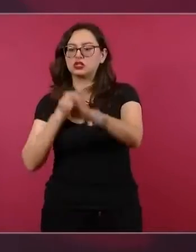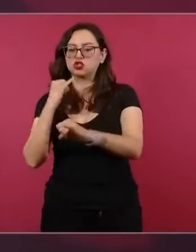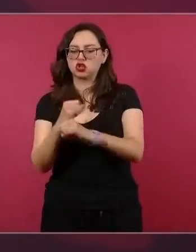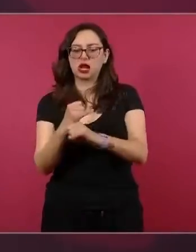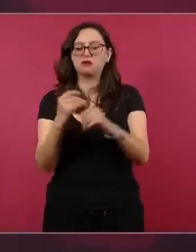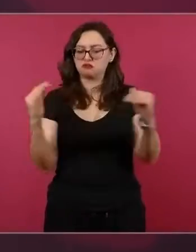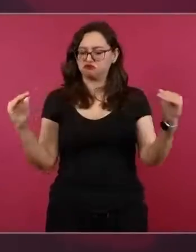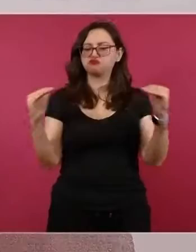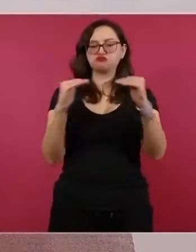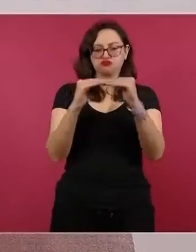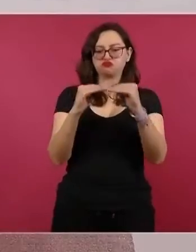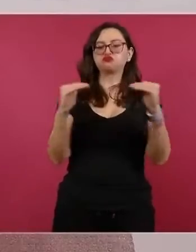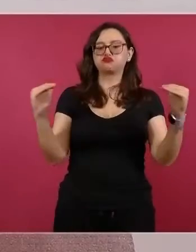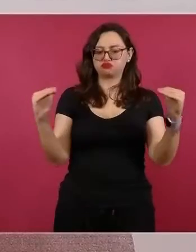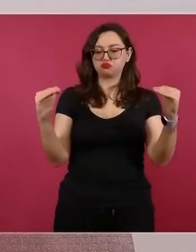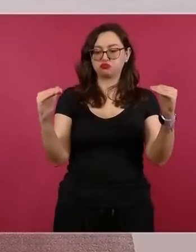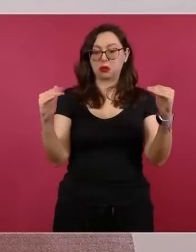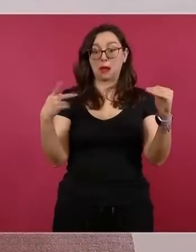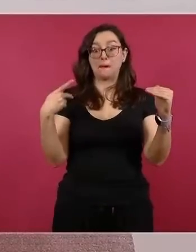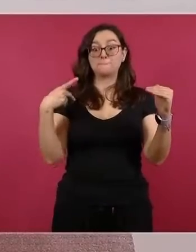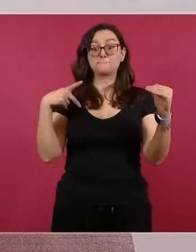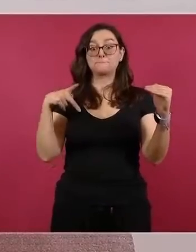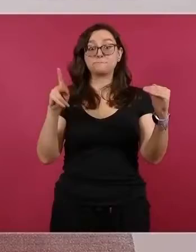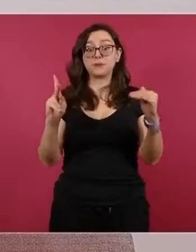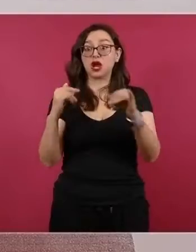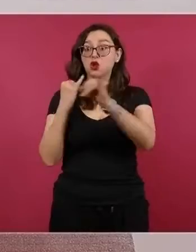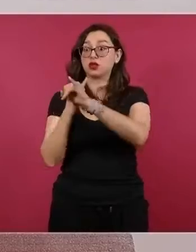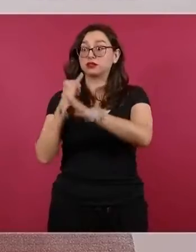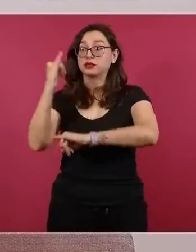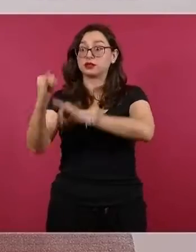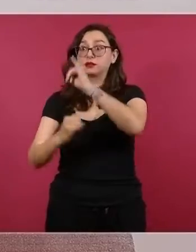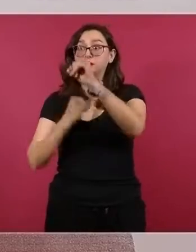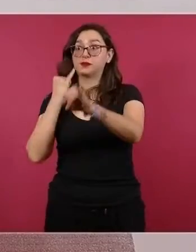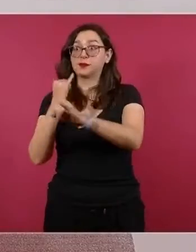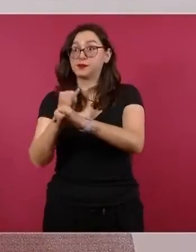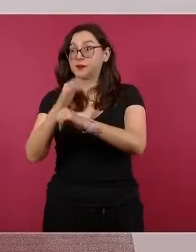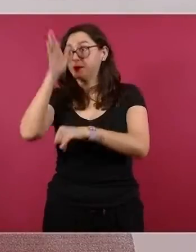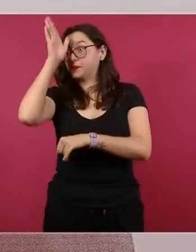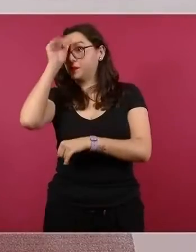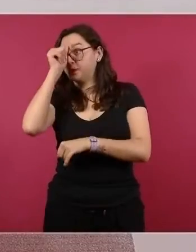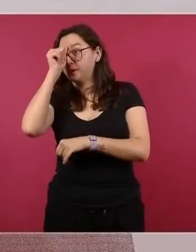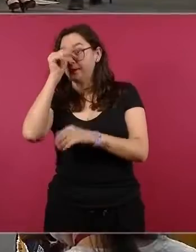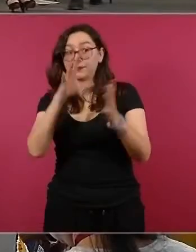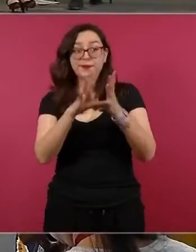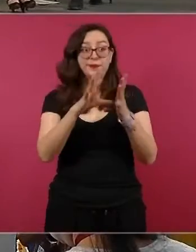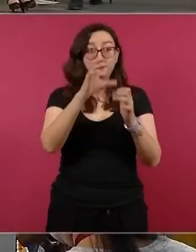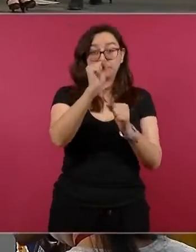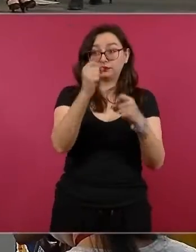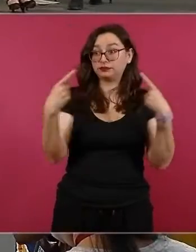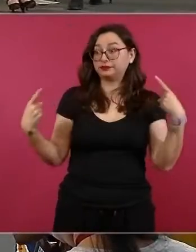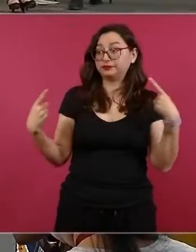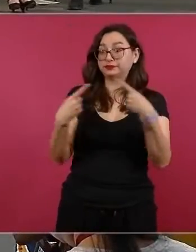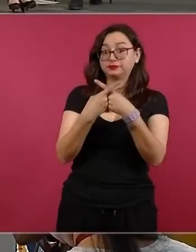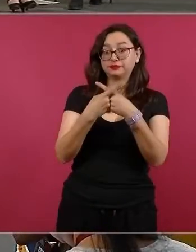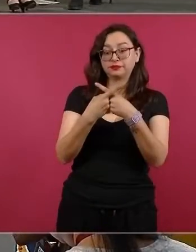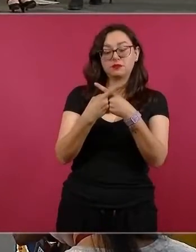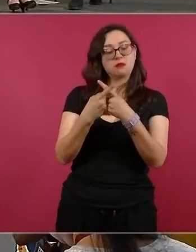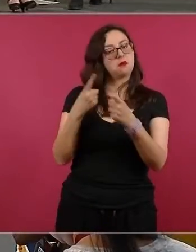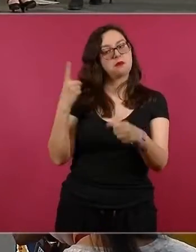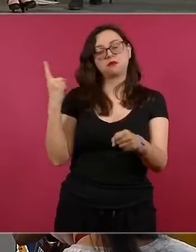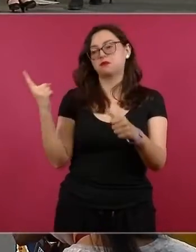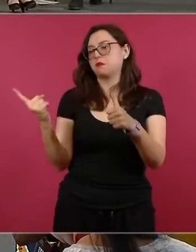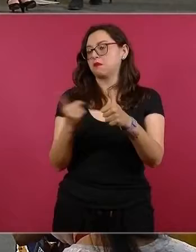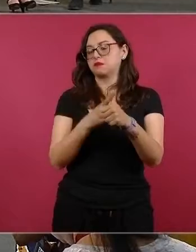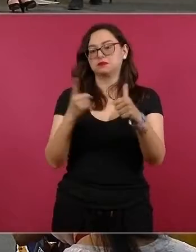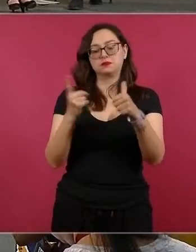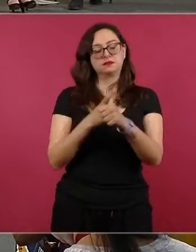cuando la Constitución se contrapone con cualquier tratado internacional, siempre tiene que prevalecer nuestra Constitución, porque